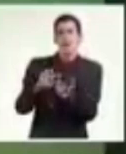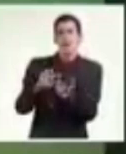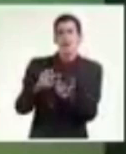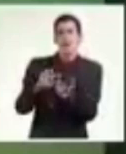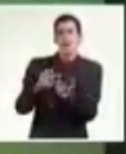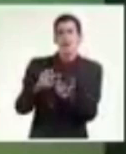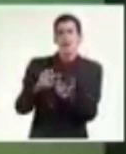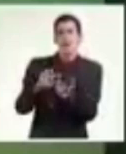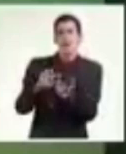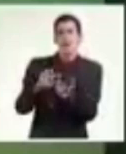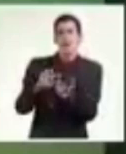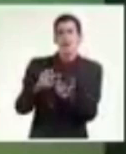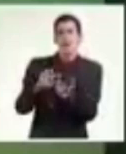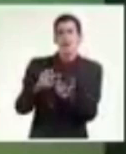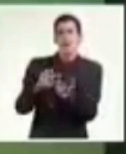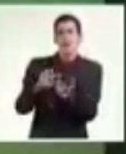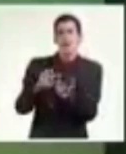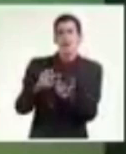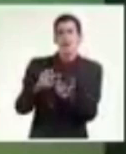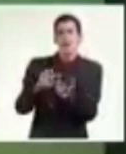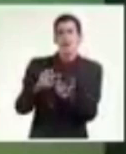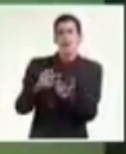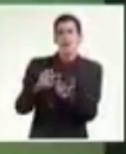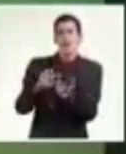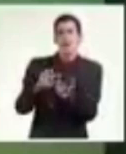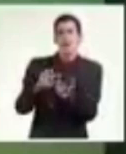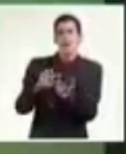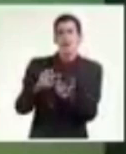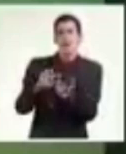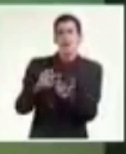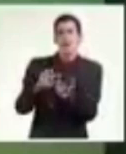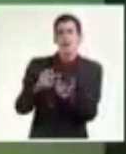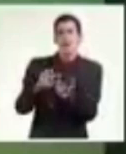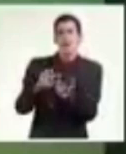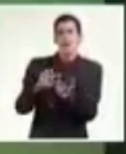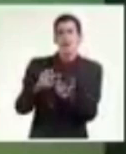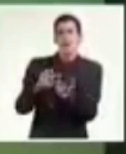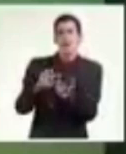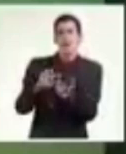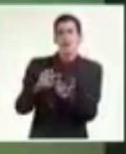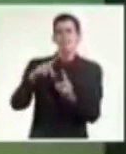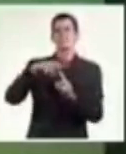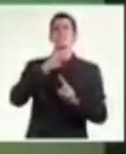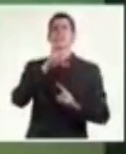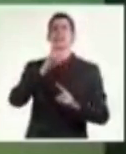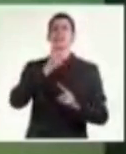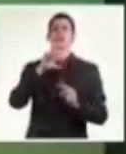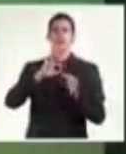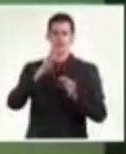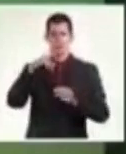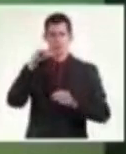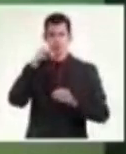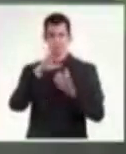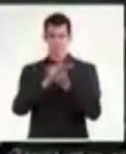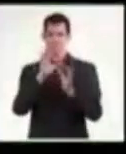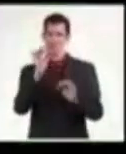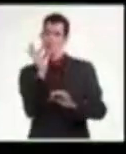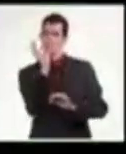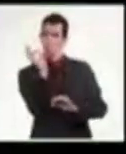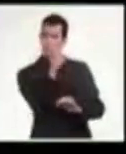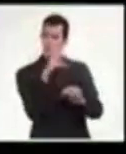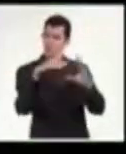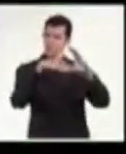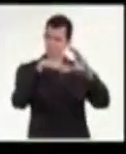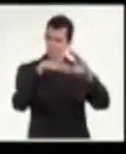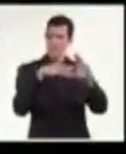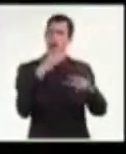muchacha que vas a ver a continuación dejó su foto, dejó su nombre y por supuesto así es fácil cogerla. Creación de un grupo de Telegram que